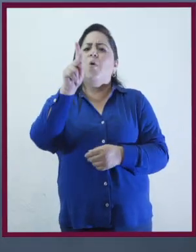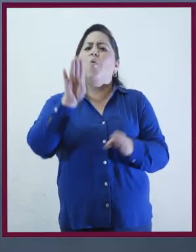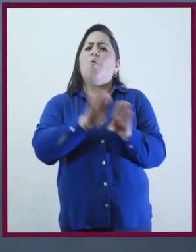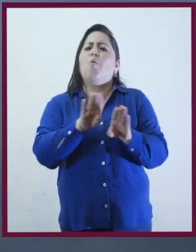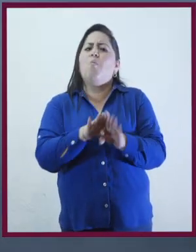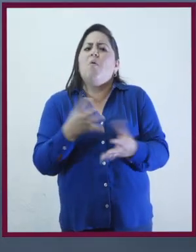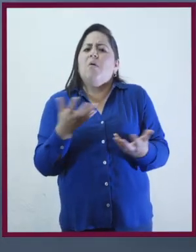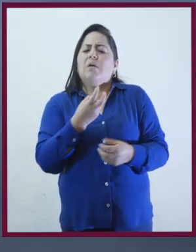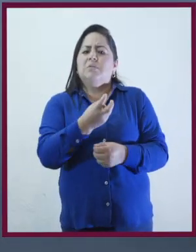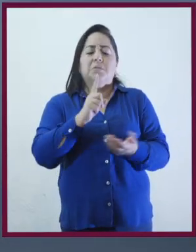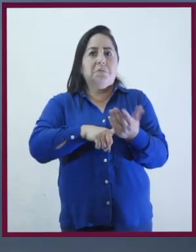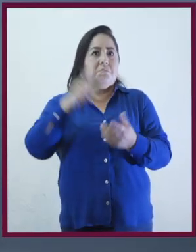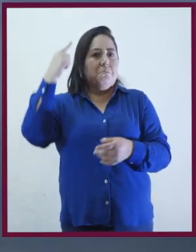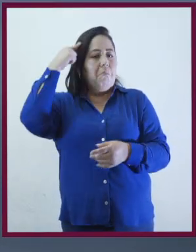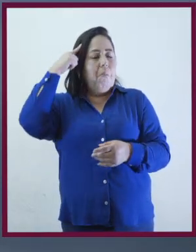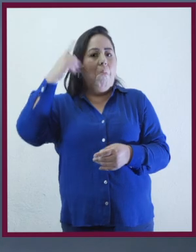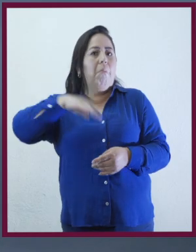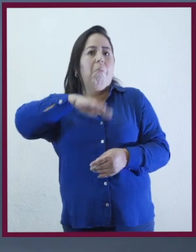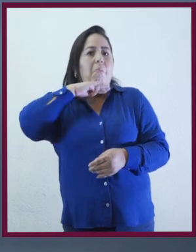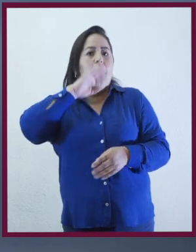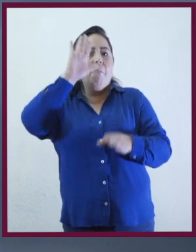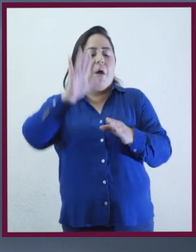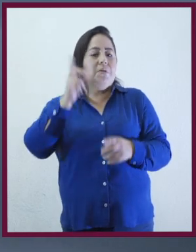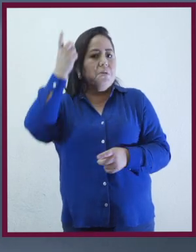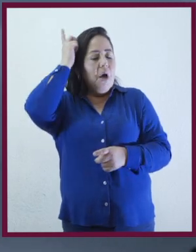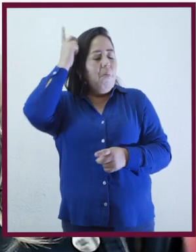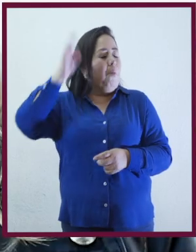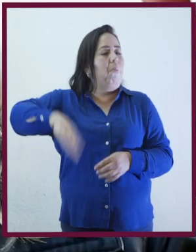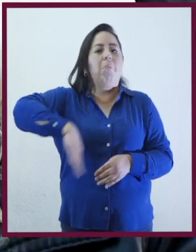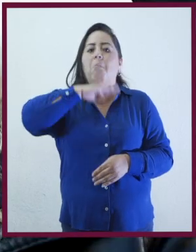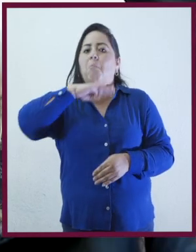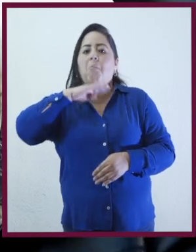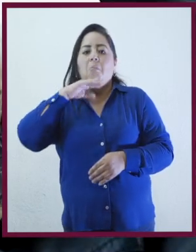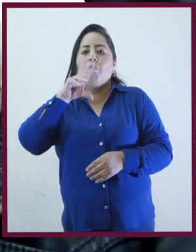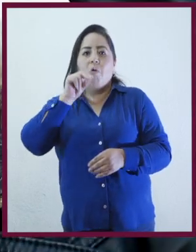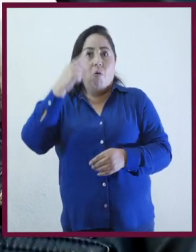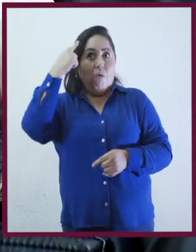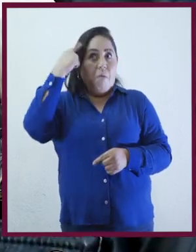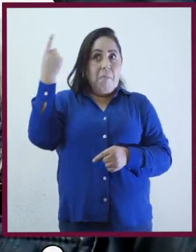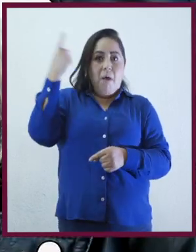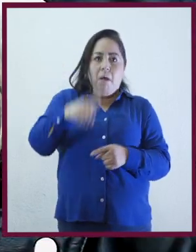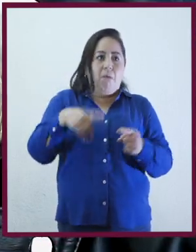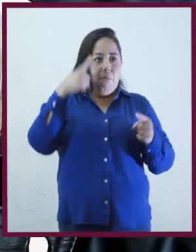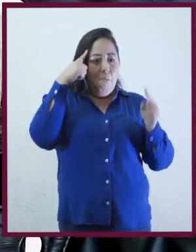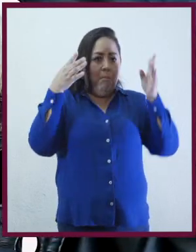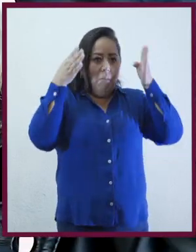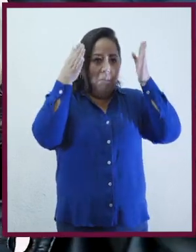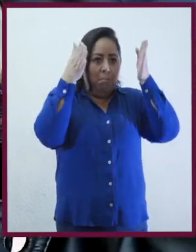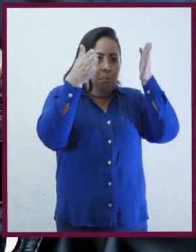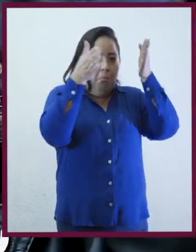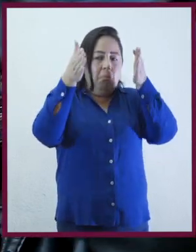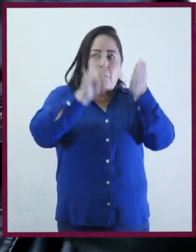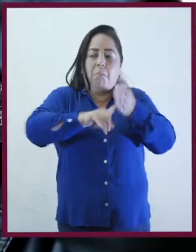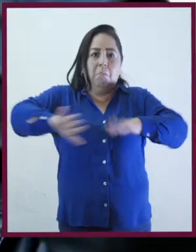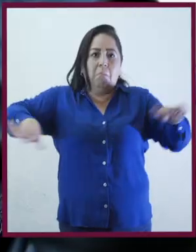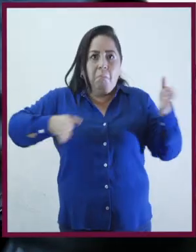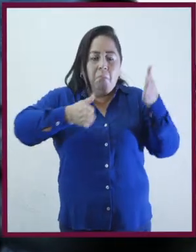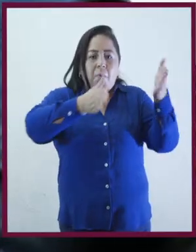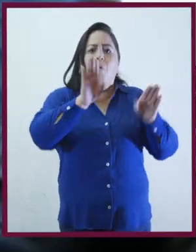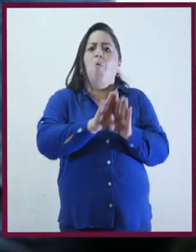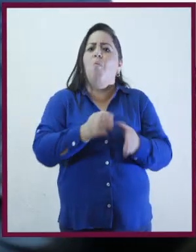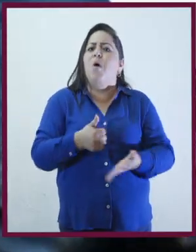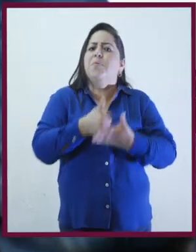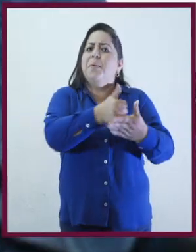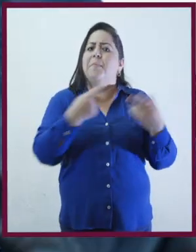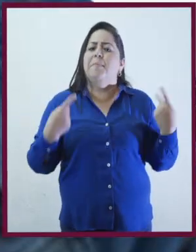logra eso si el inconsciente es como un caballo desbocado que no sigue órdenes y se aparta del camino? ¿Cómo poder